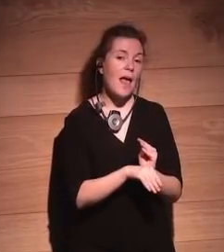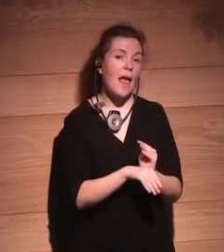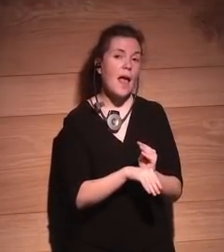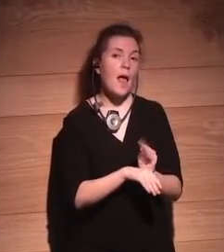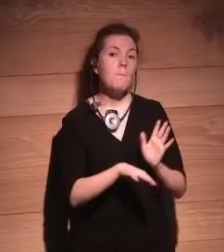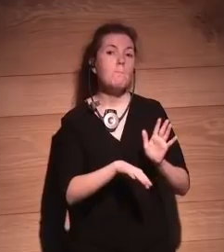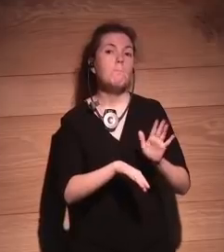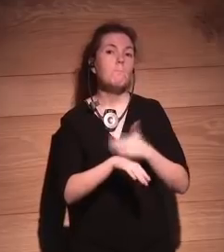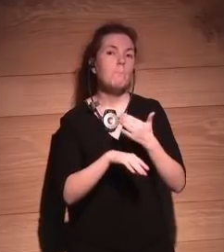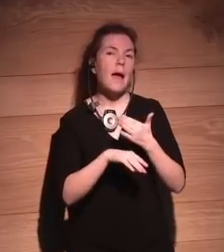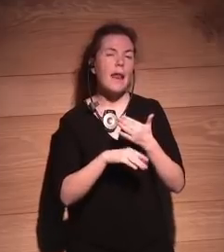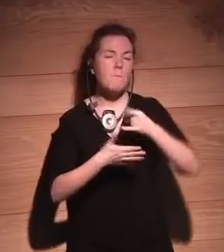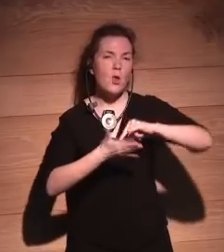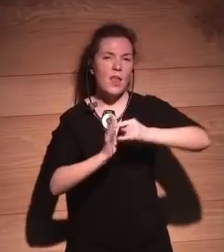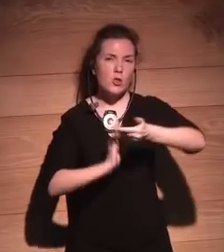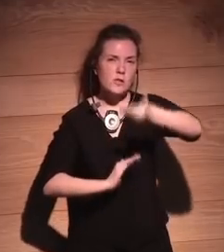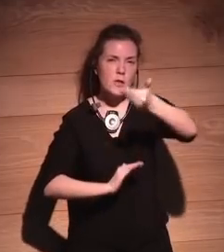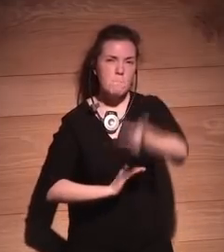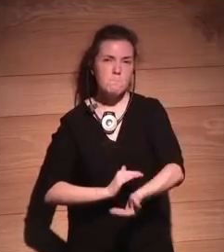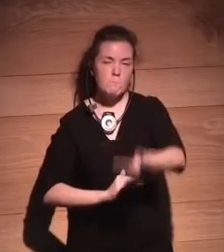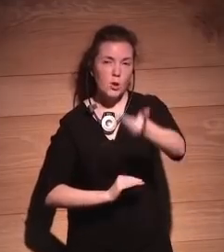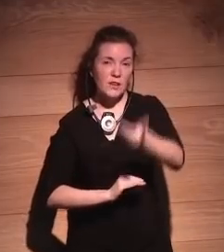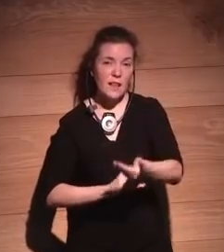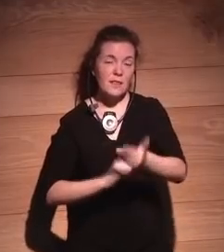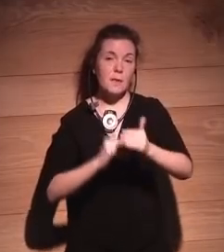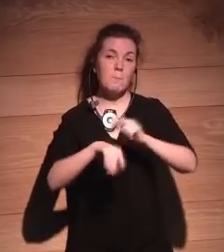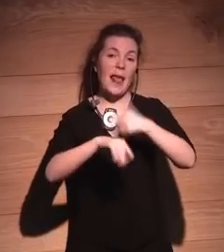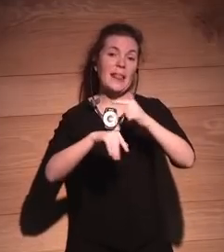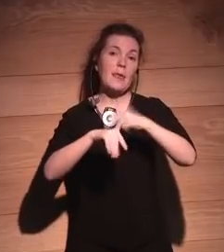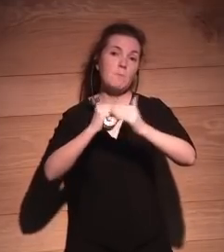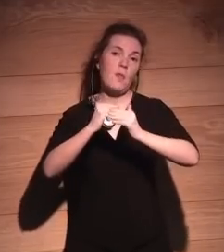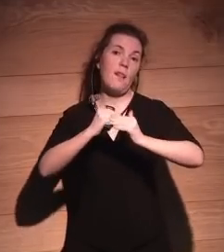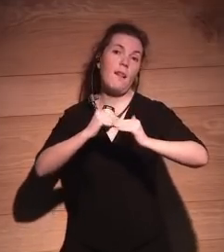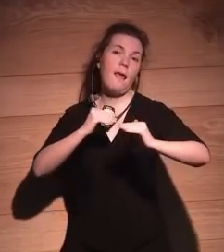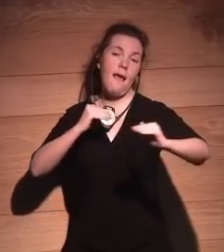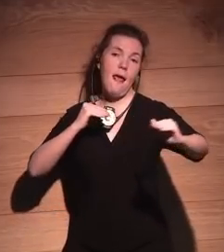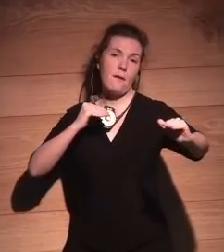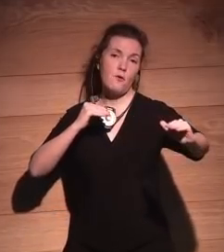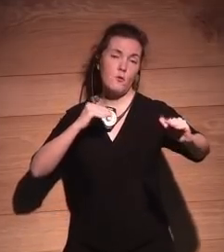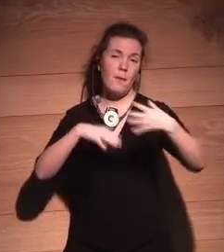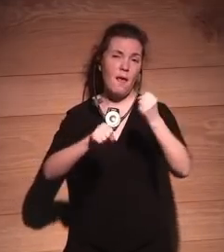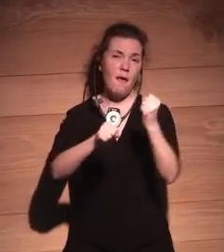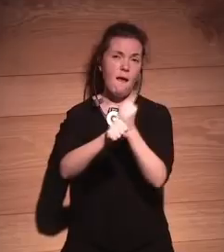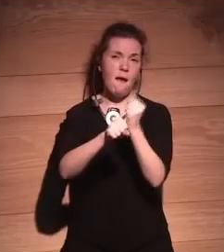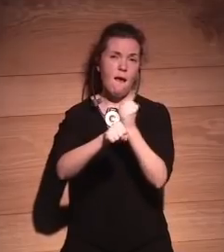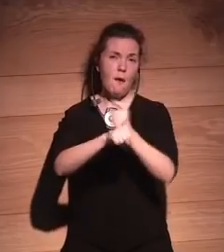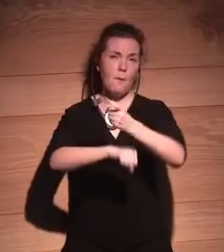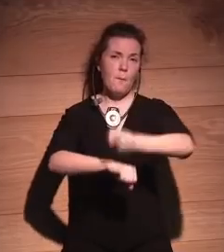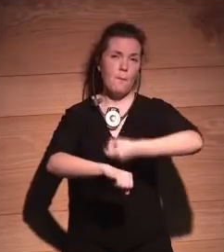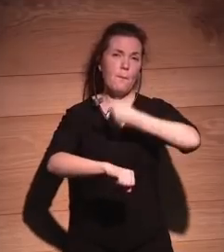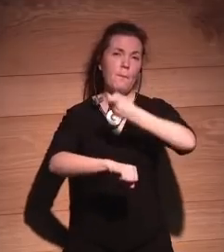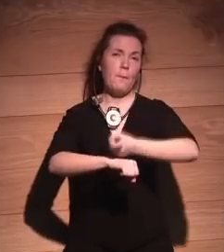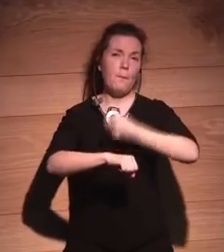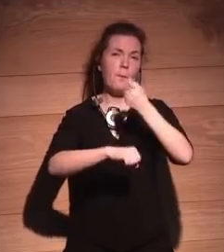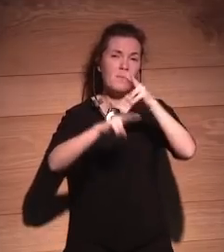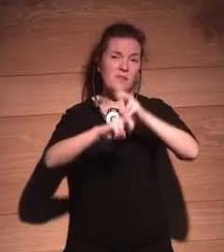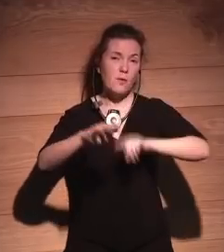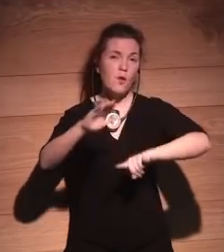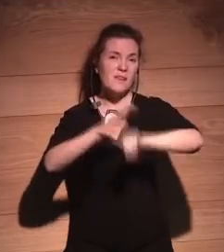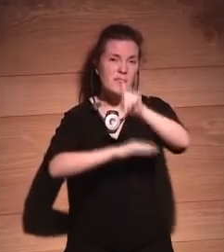para abordar grandes proyectos sostenidos en el tiempo y una línea de trabajo de investigación y